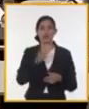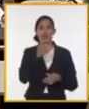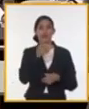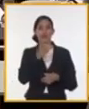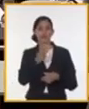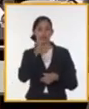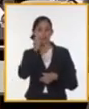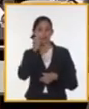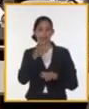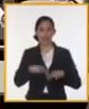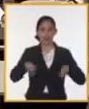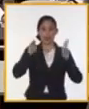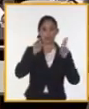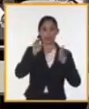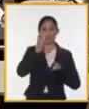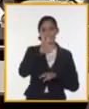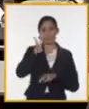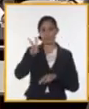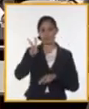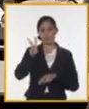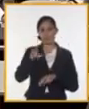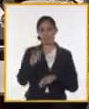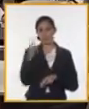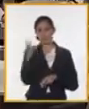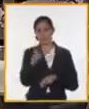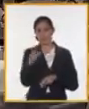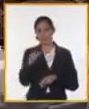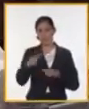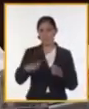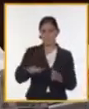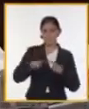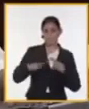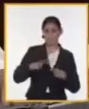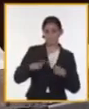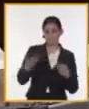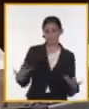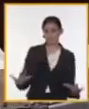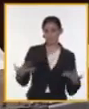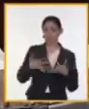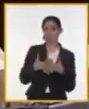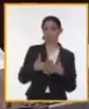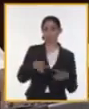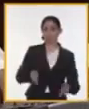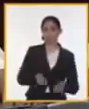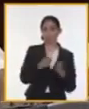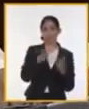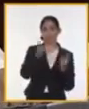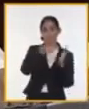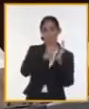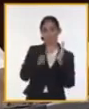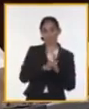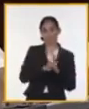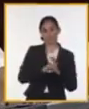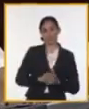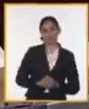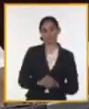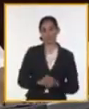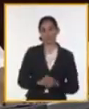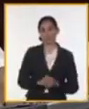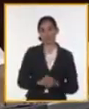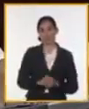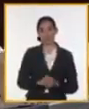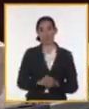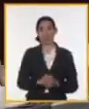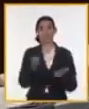número 32 del tercer pleno, que está relacionado con el cumplimiento de las medidas para salvar la industria